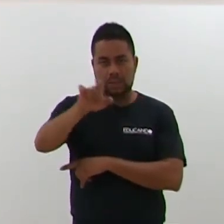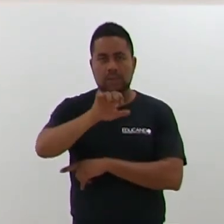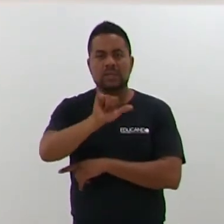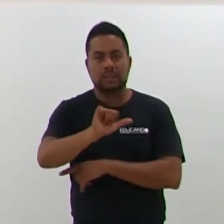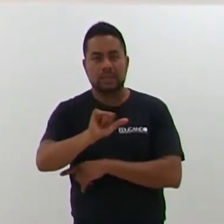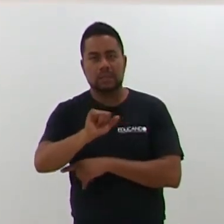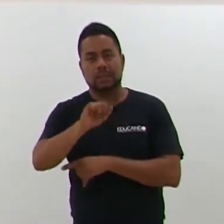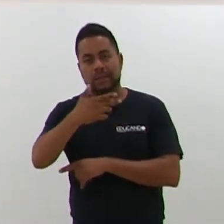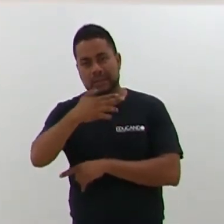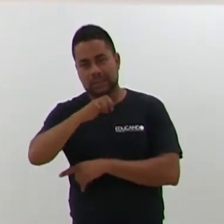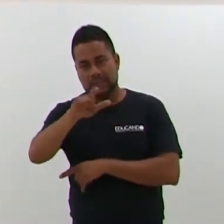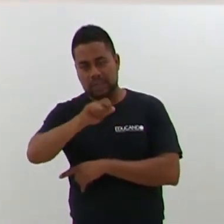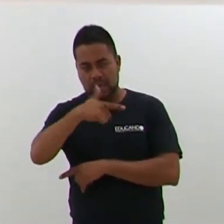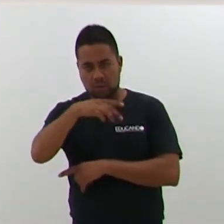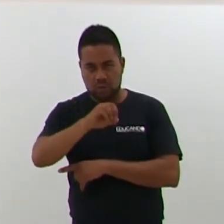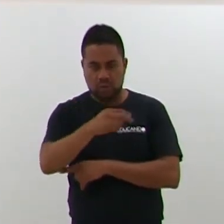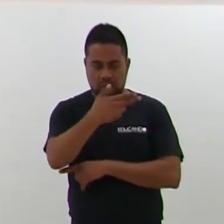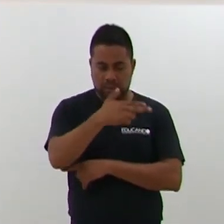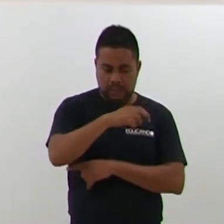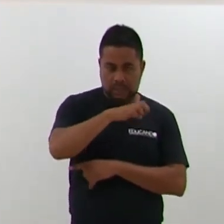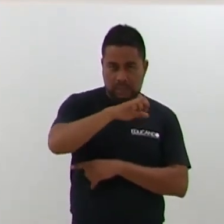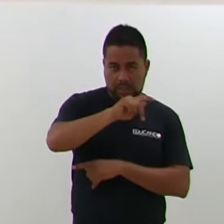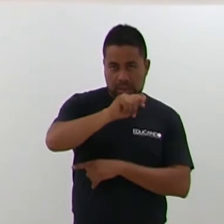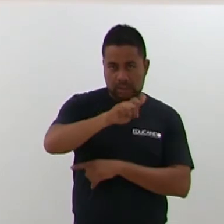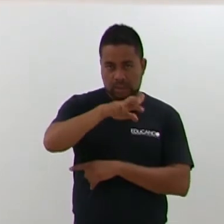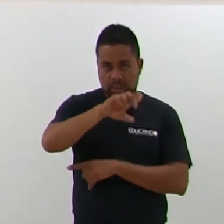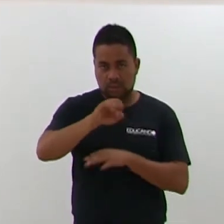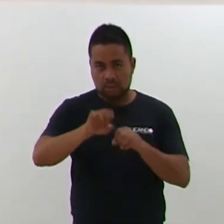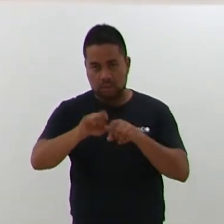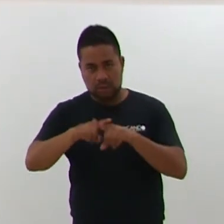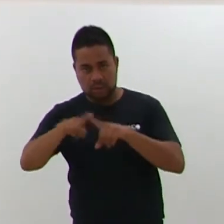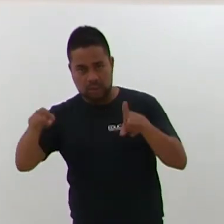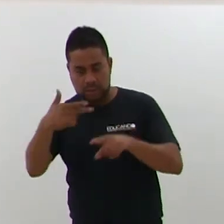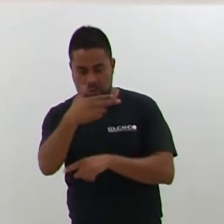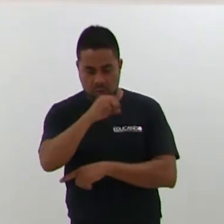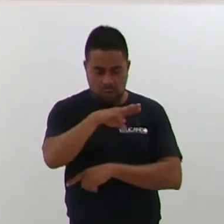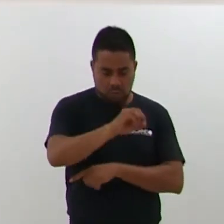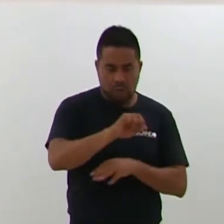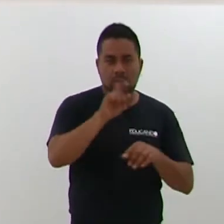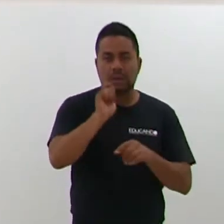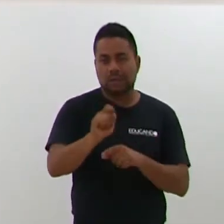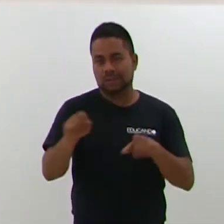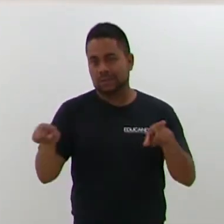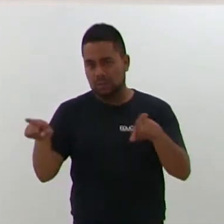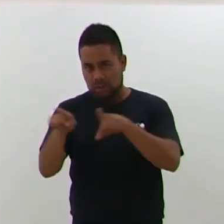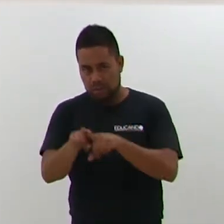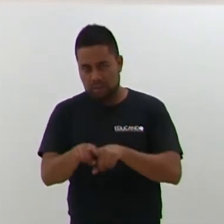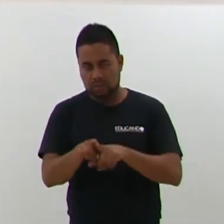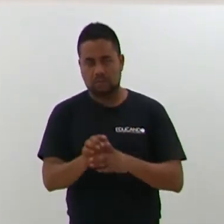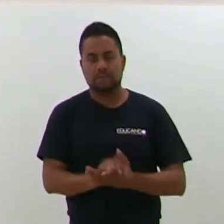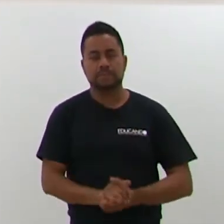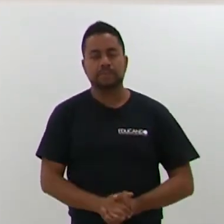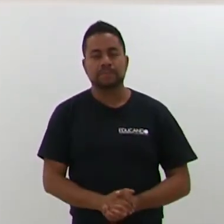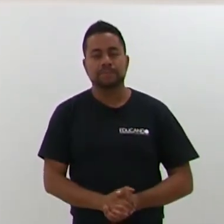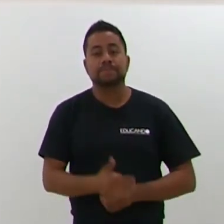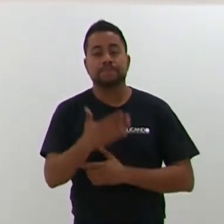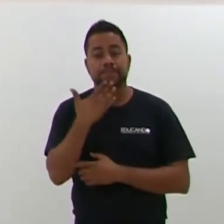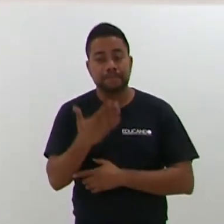hexágono, hetero con lo que es diferente y homo con lo que es igual. Bueno,